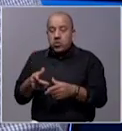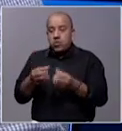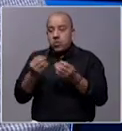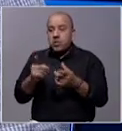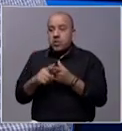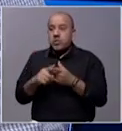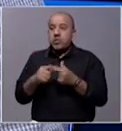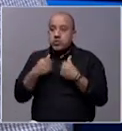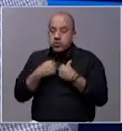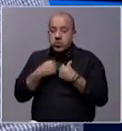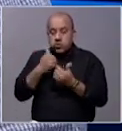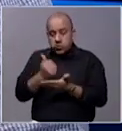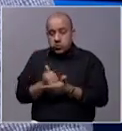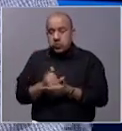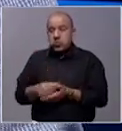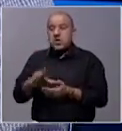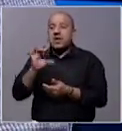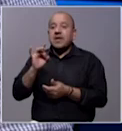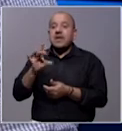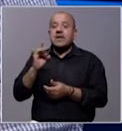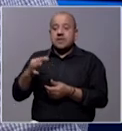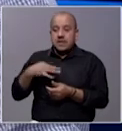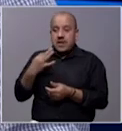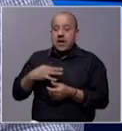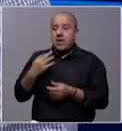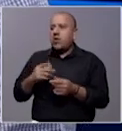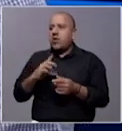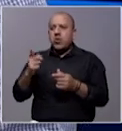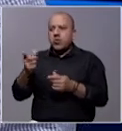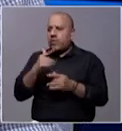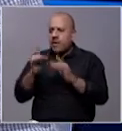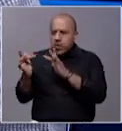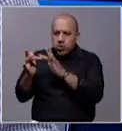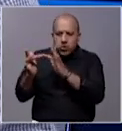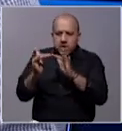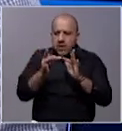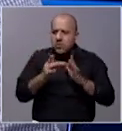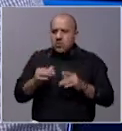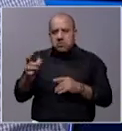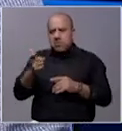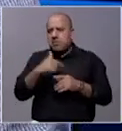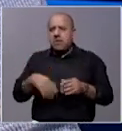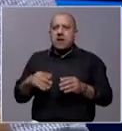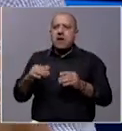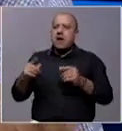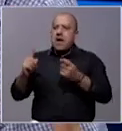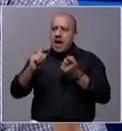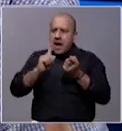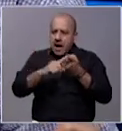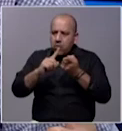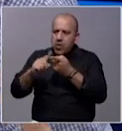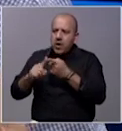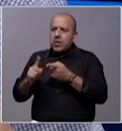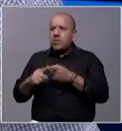complaciente yo viví estos 15 años donde los puentes se dinamitaron donde no hubo capacidad de diálogo de parte del gobierno donde se prescindió